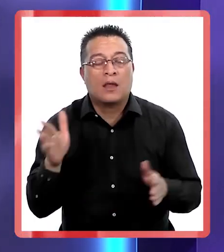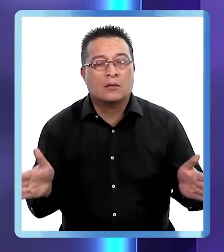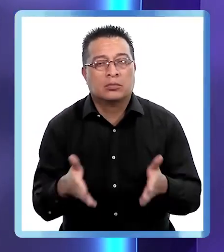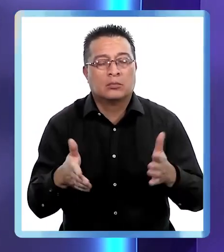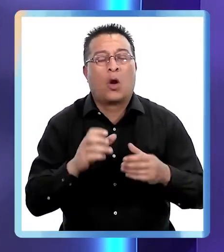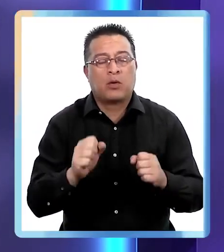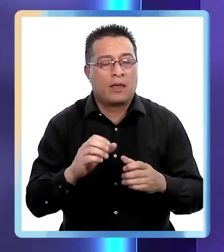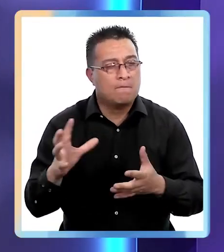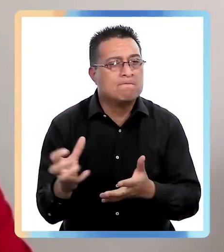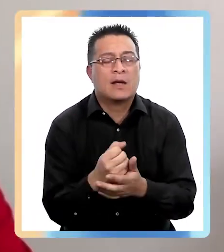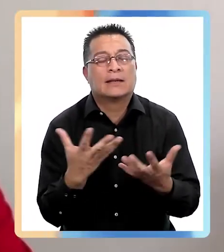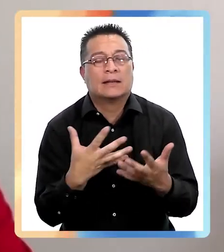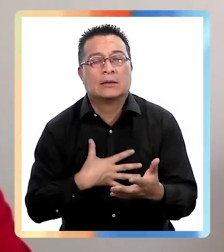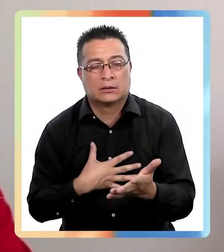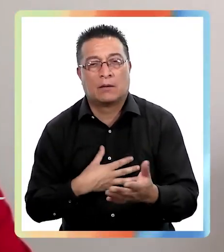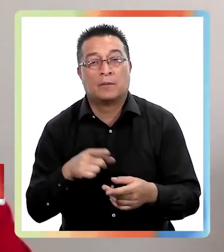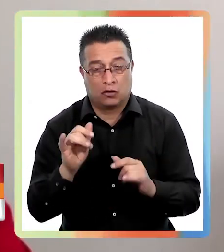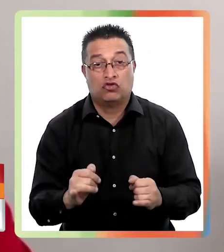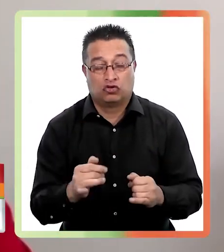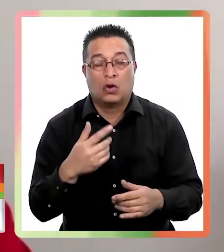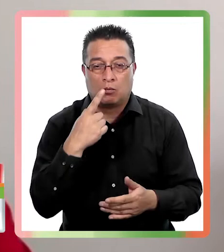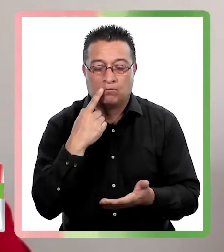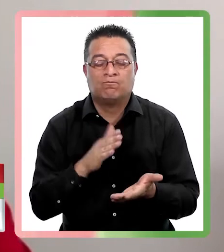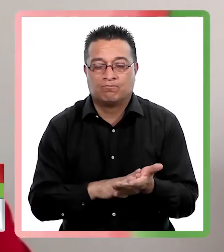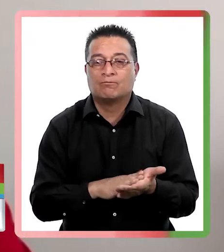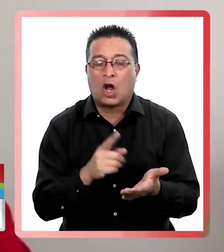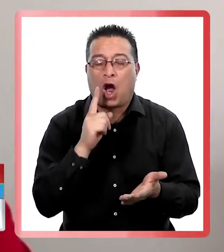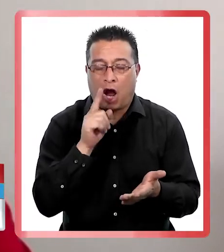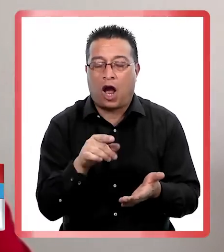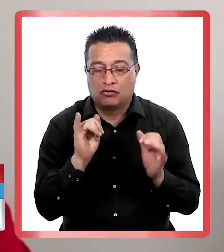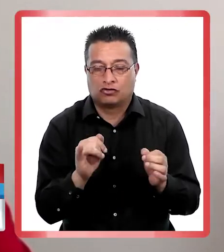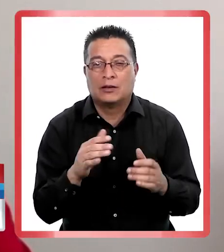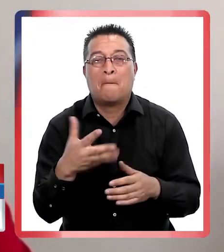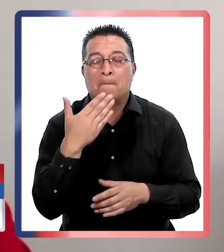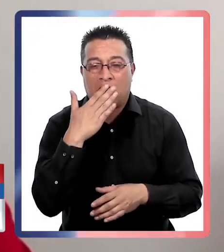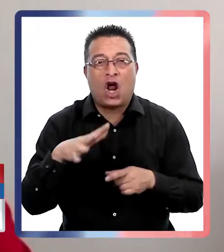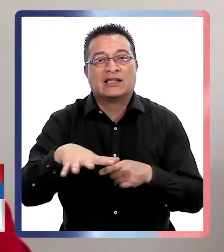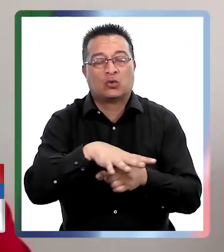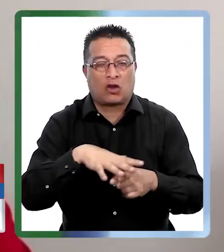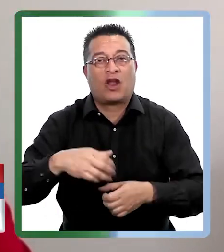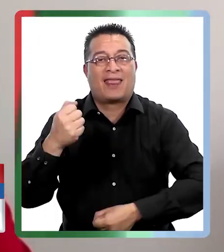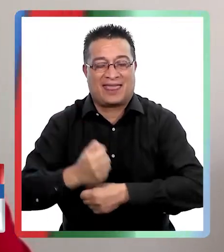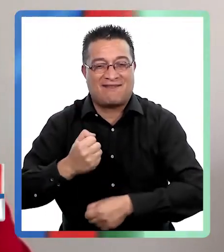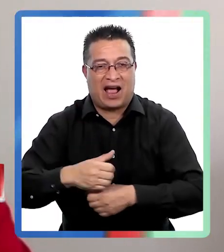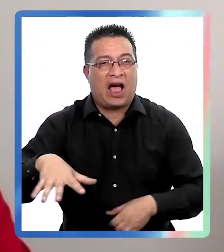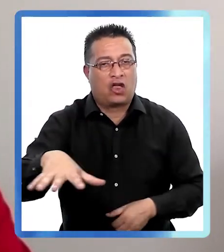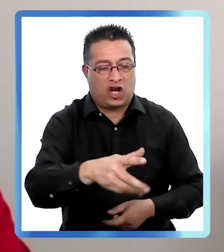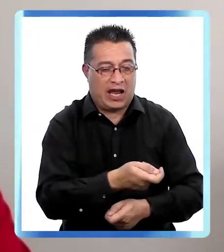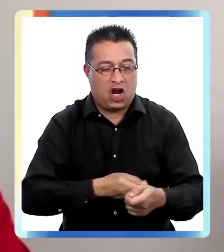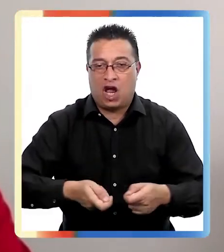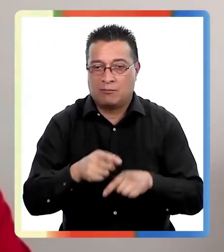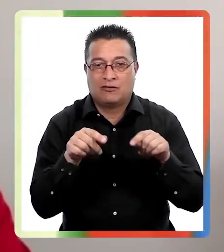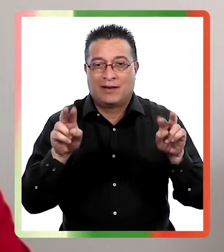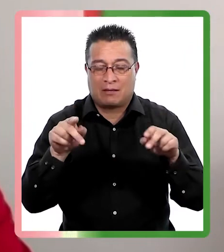dónde están dispuestos a llegar? Ha sido una constatación la necesidad de mejorar las condiciones laborales de las y los trabajadores en materia económica en